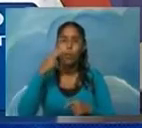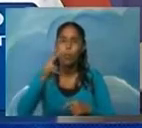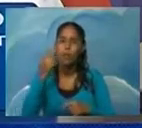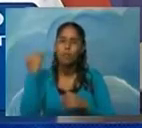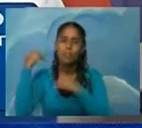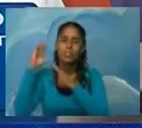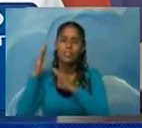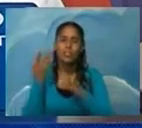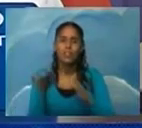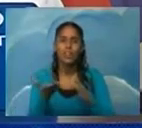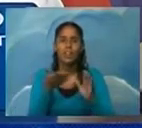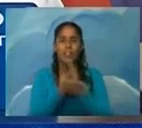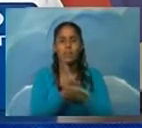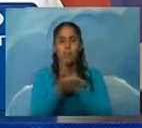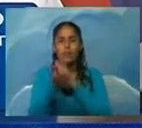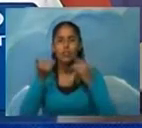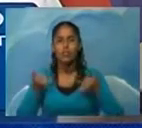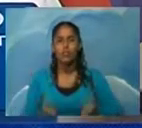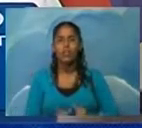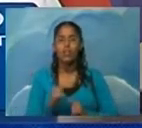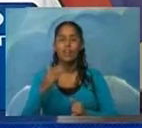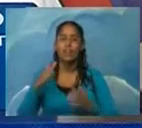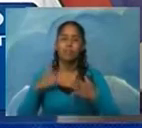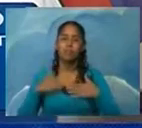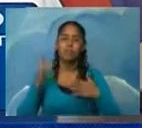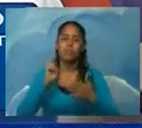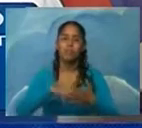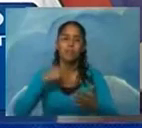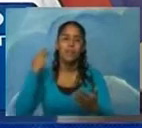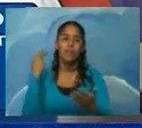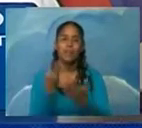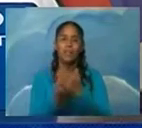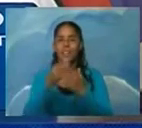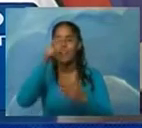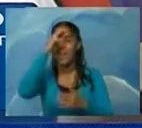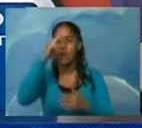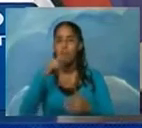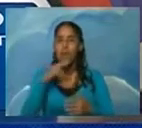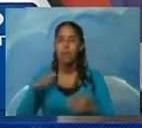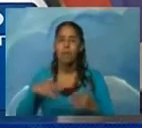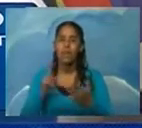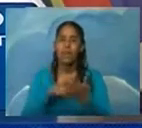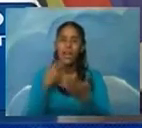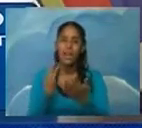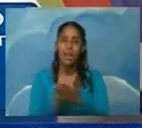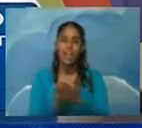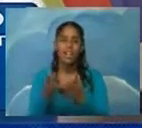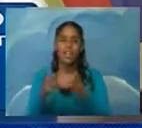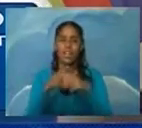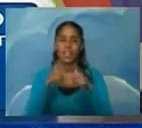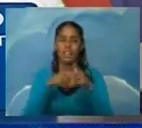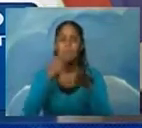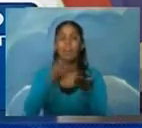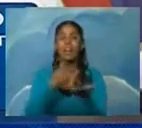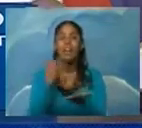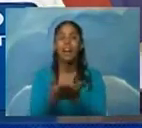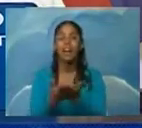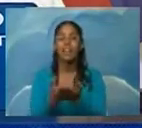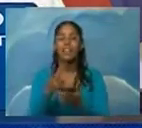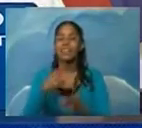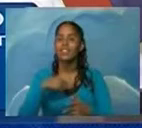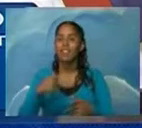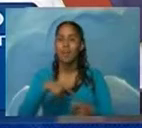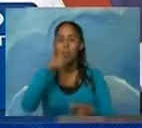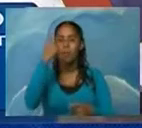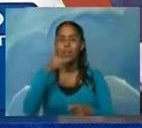atrás le digo, ¿qué te pasó, Saray? Me caí. Me caí, papaíto, me caí. No te da